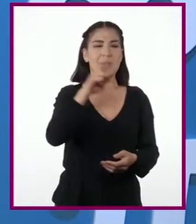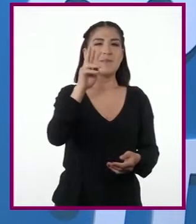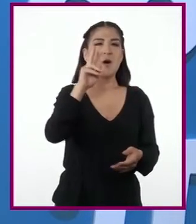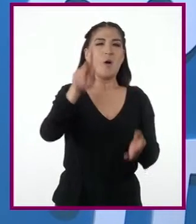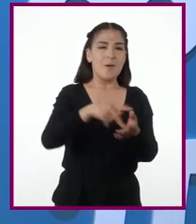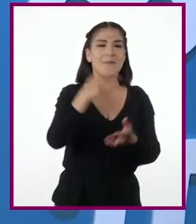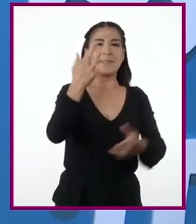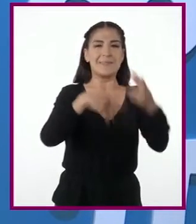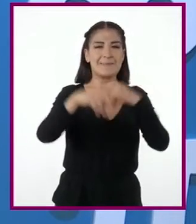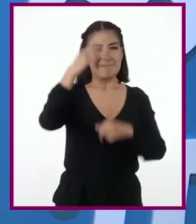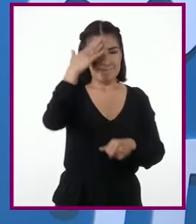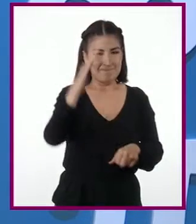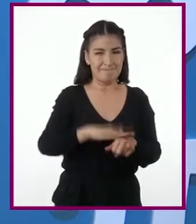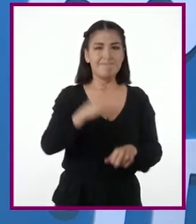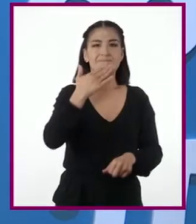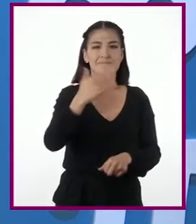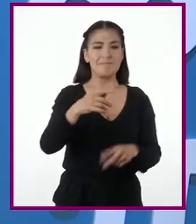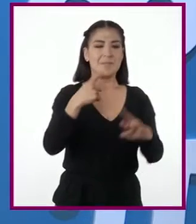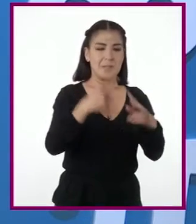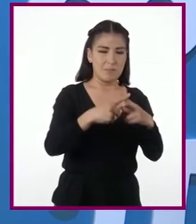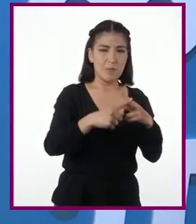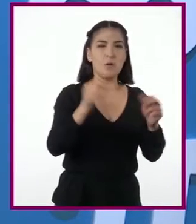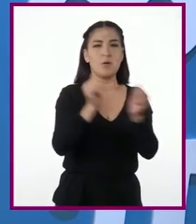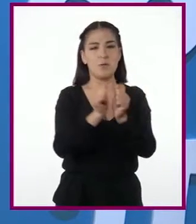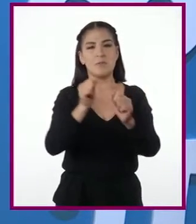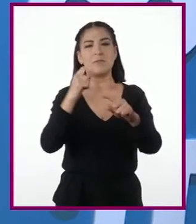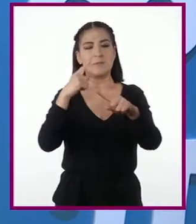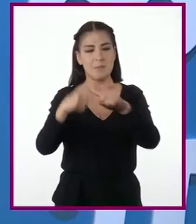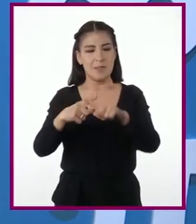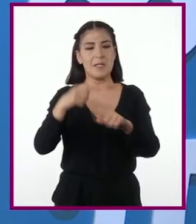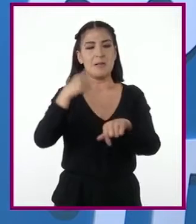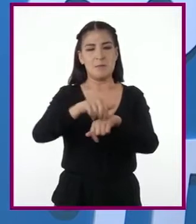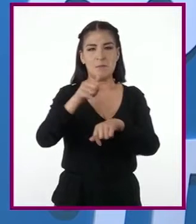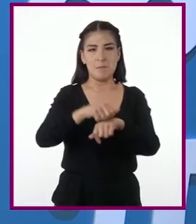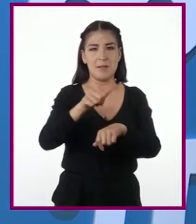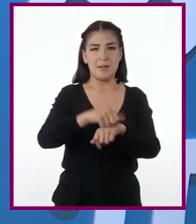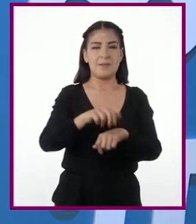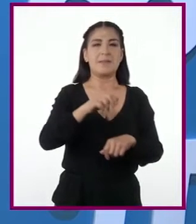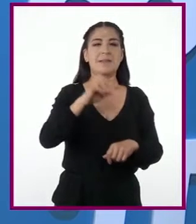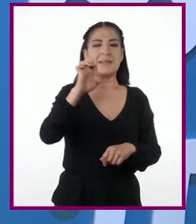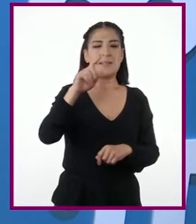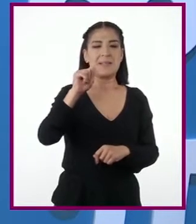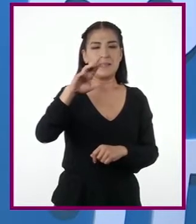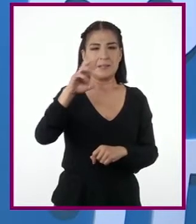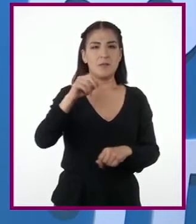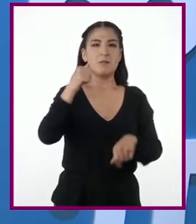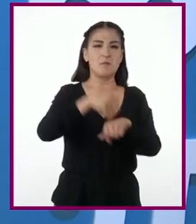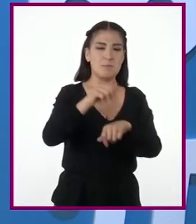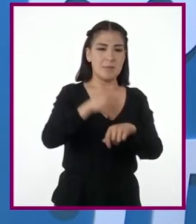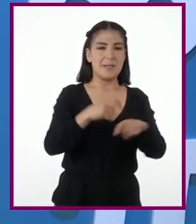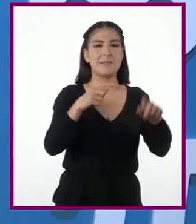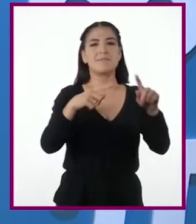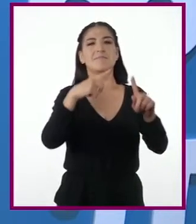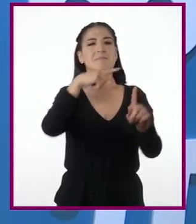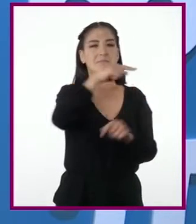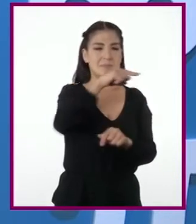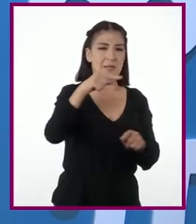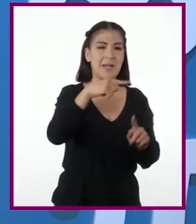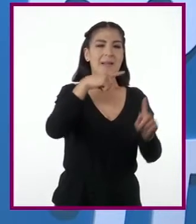adquirimos sobre la multiplicación y división con números enteros, ahora aplicado a fracciones positivas y